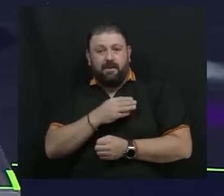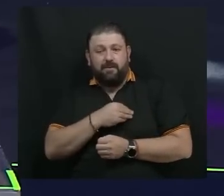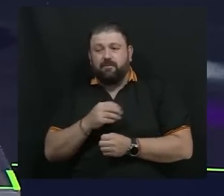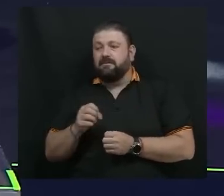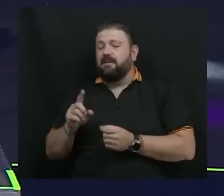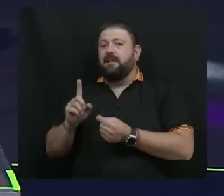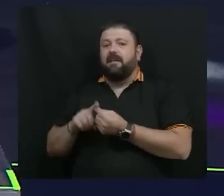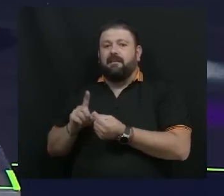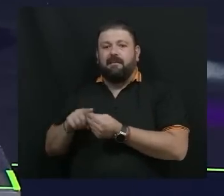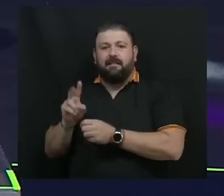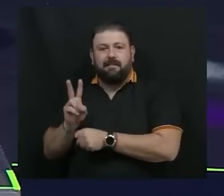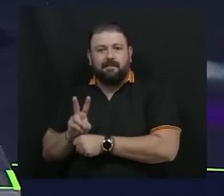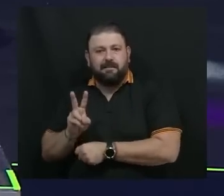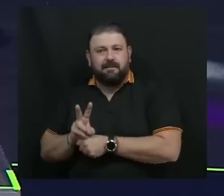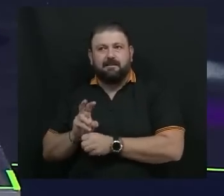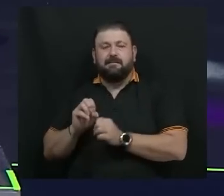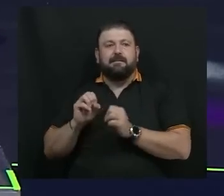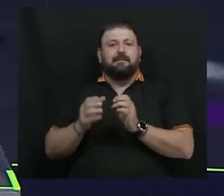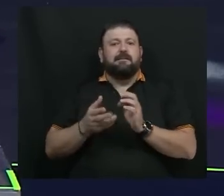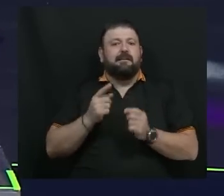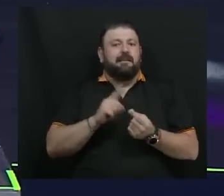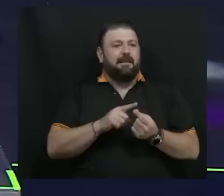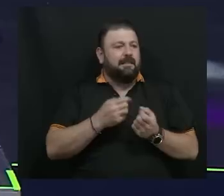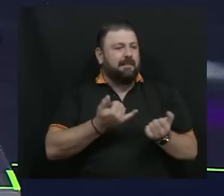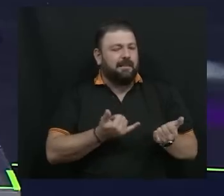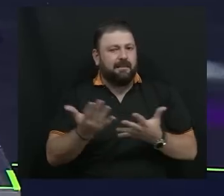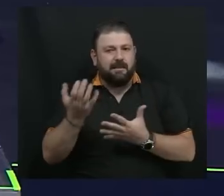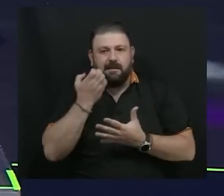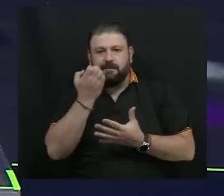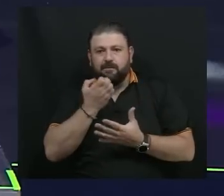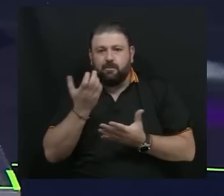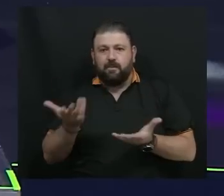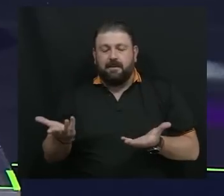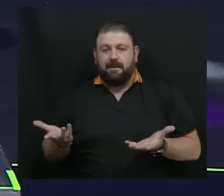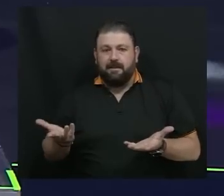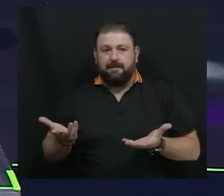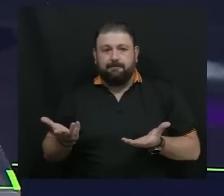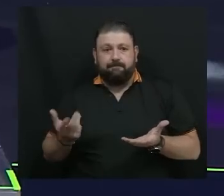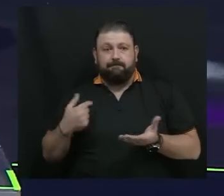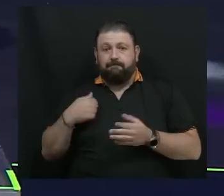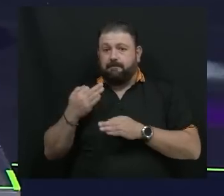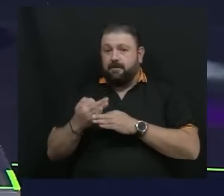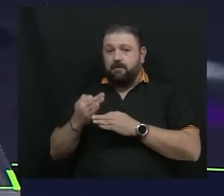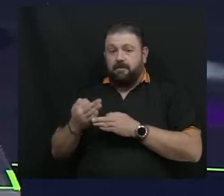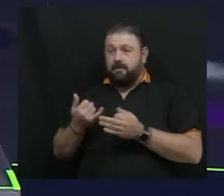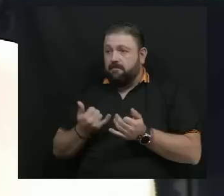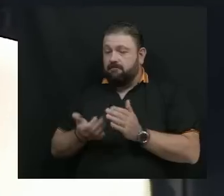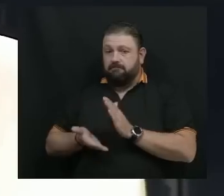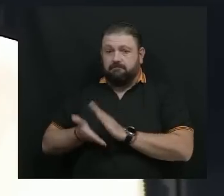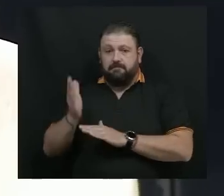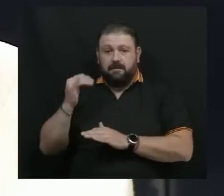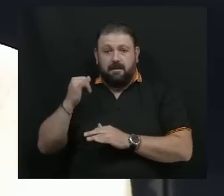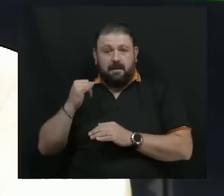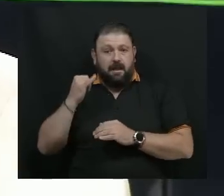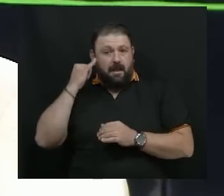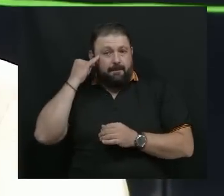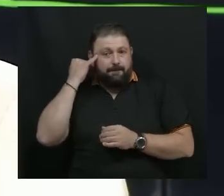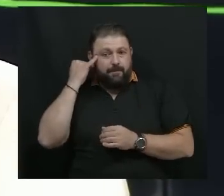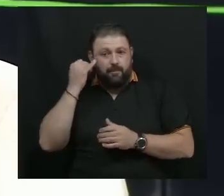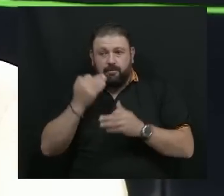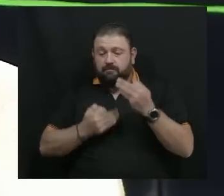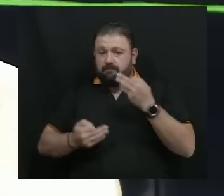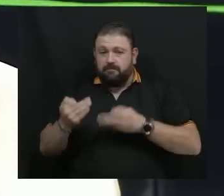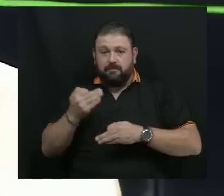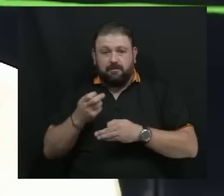la lleva al colegio, quién la lleva a su clase. O sea, ahorita que fuimos a Japón, Dios mío, gracias a Dios existe la familia que está ahí, que nos